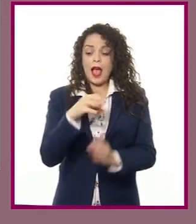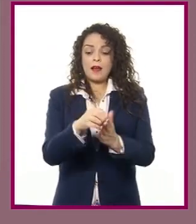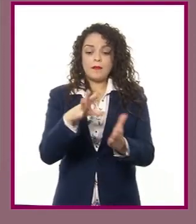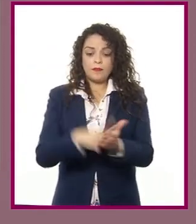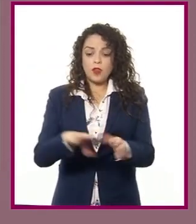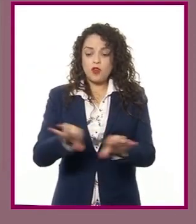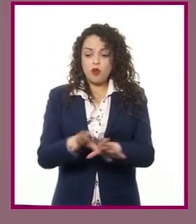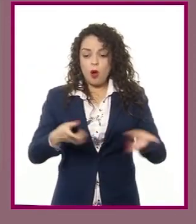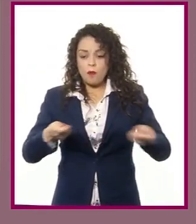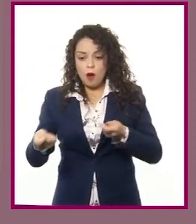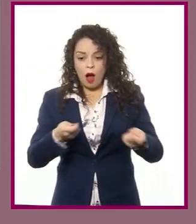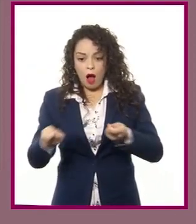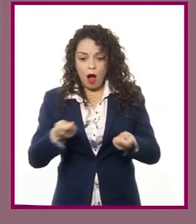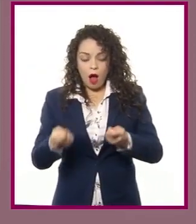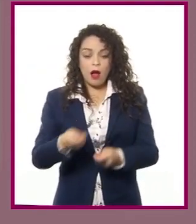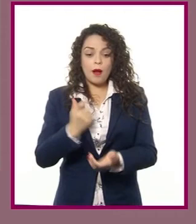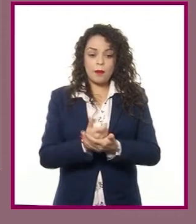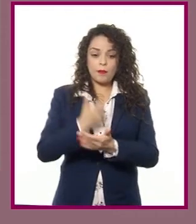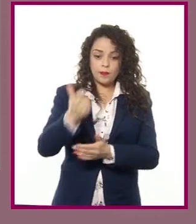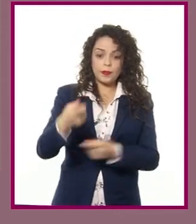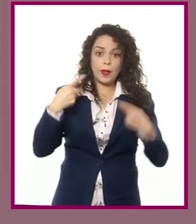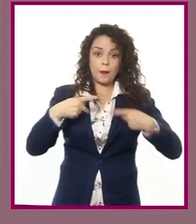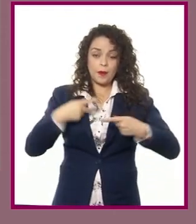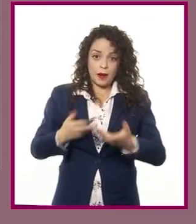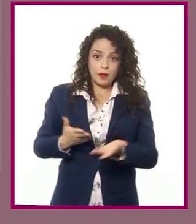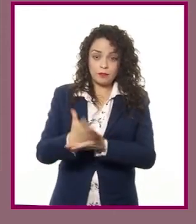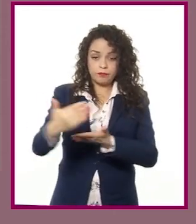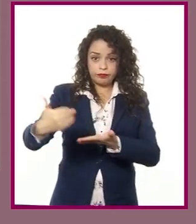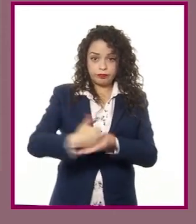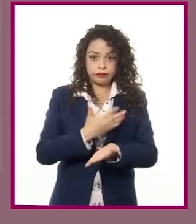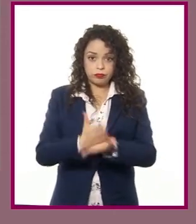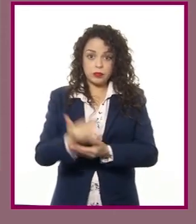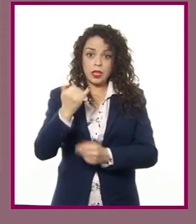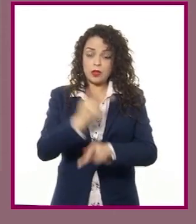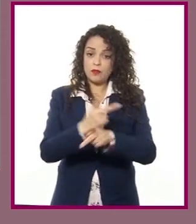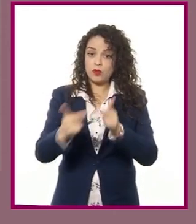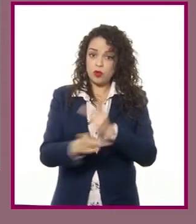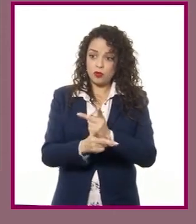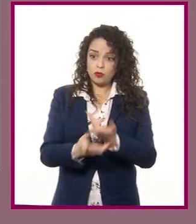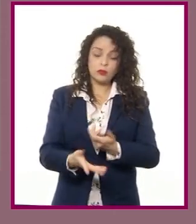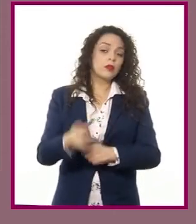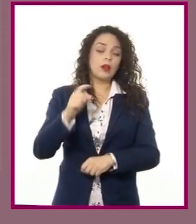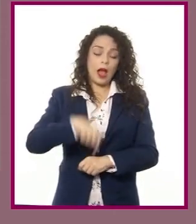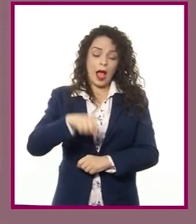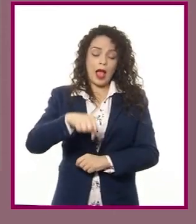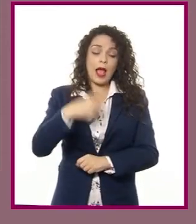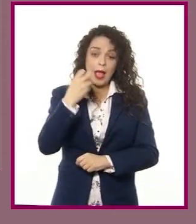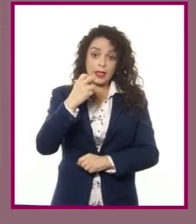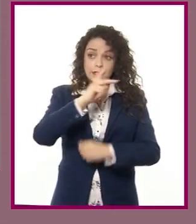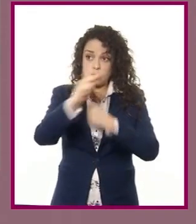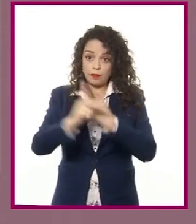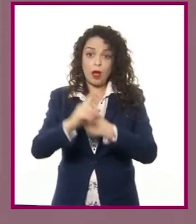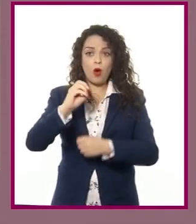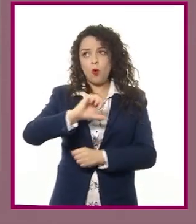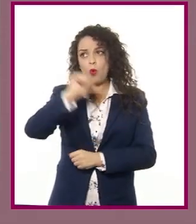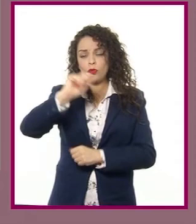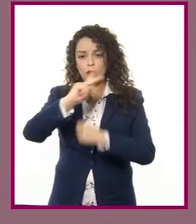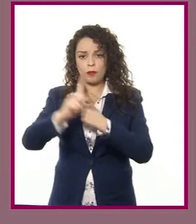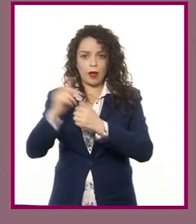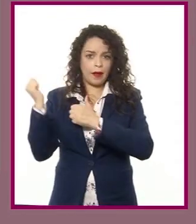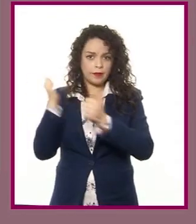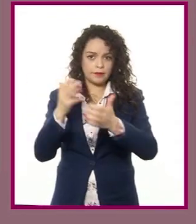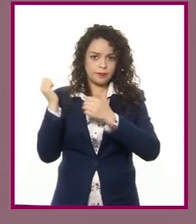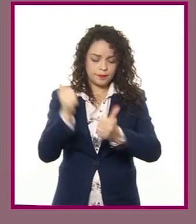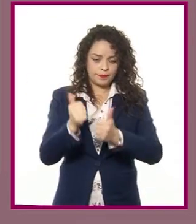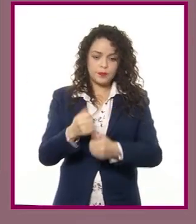administra, regula y cobra el paso tanto de personas como de bienes y mercancías, nacionales o extranjeras. Aplica